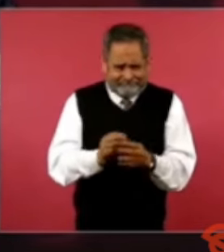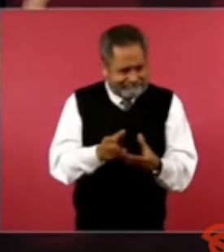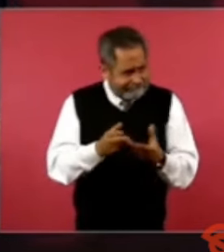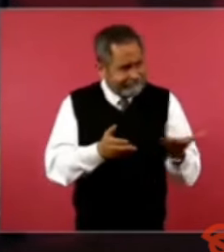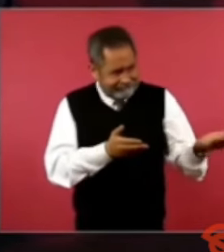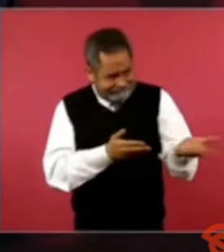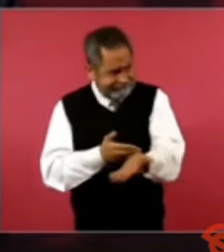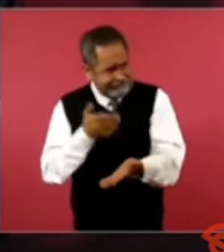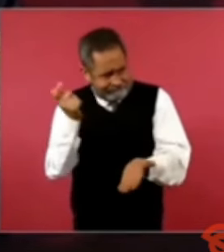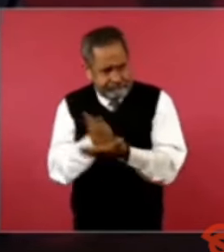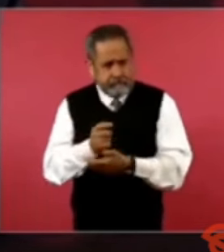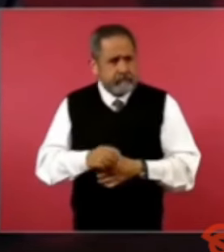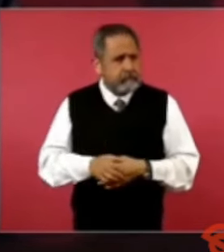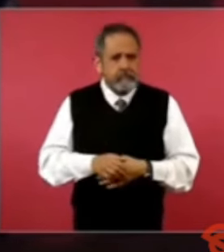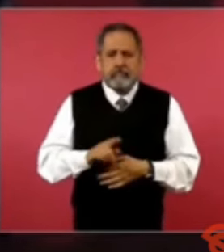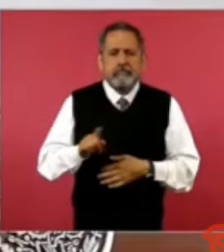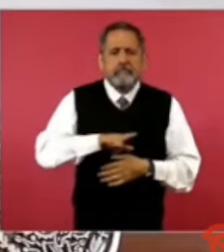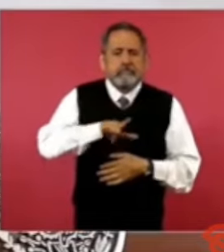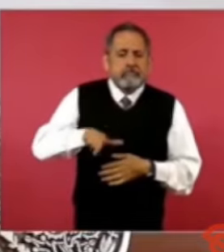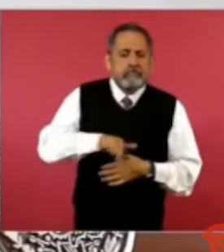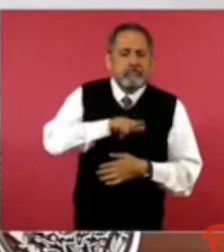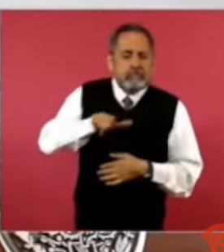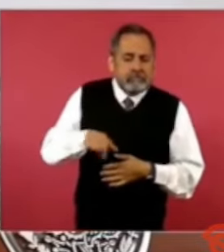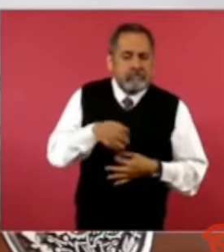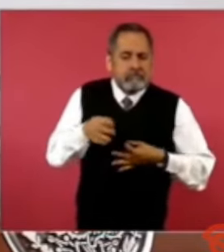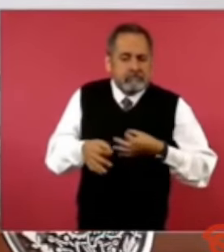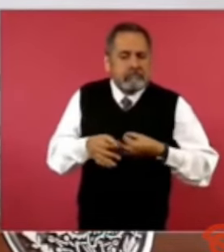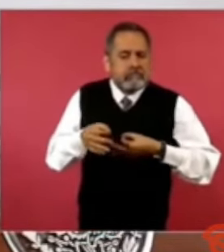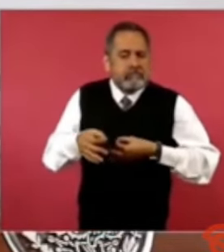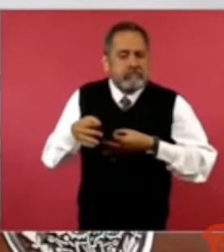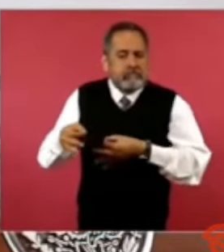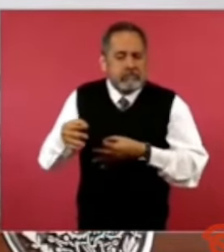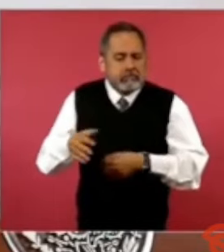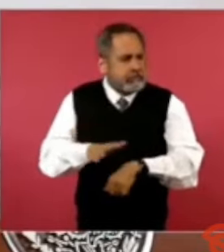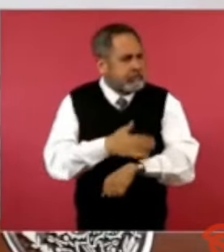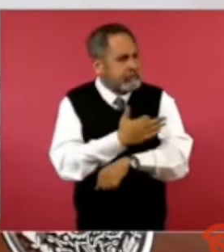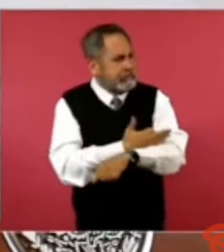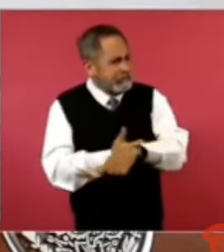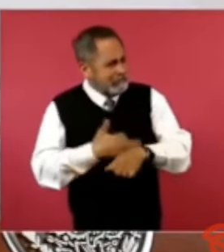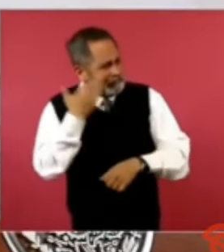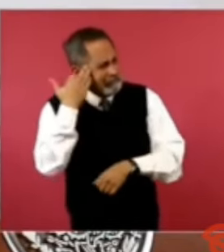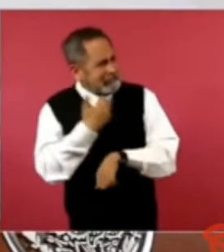qué tardan tanto por qué las tácticas dilatorias